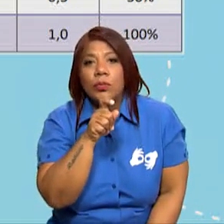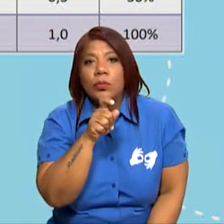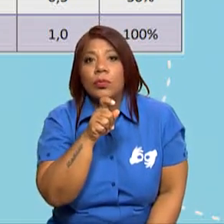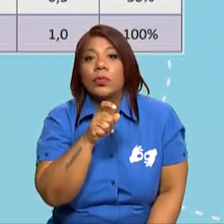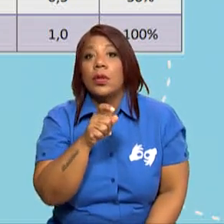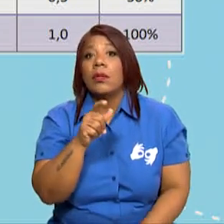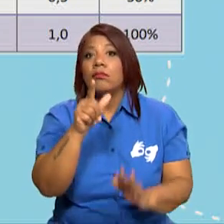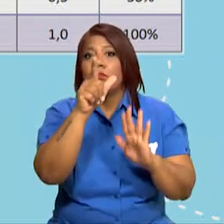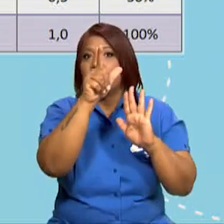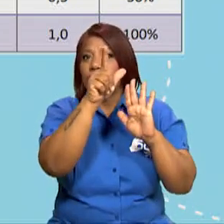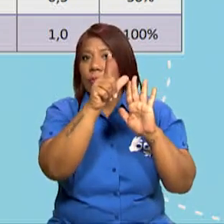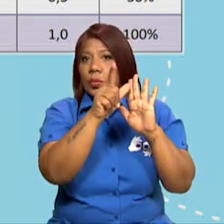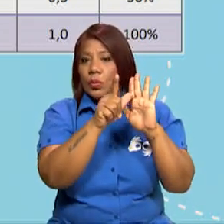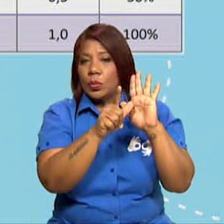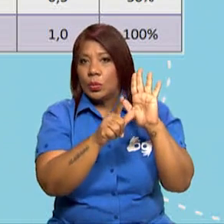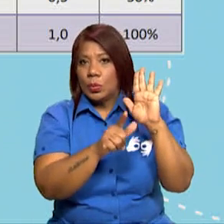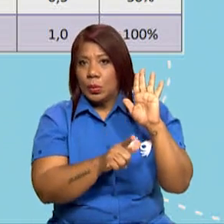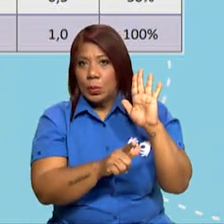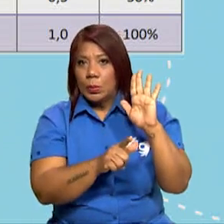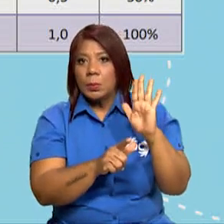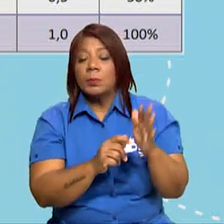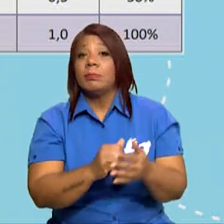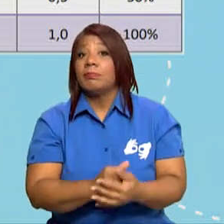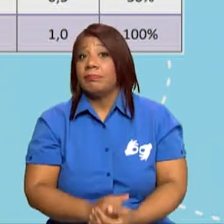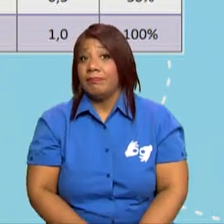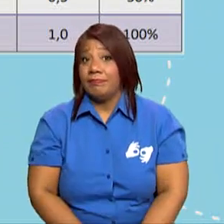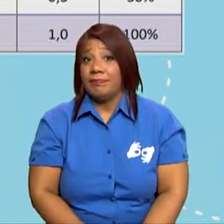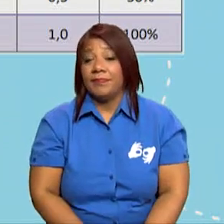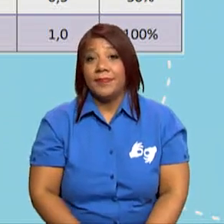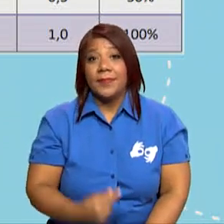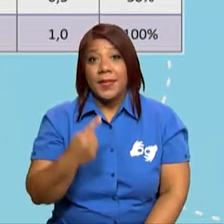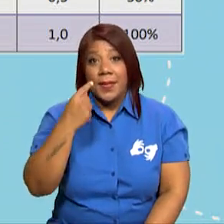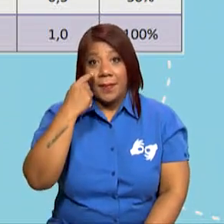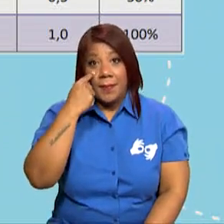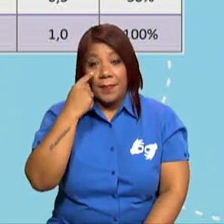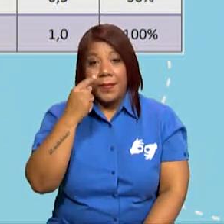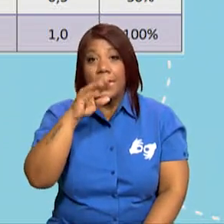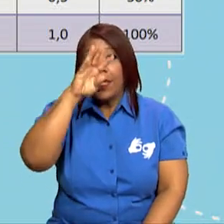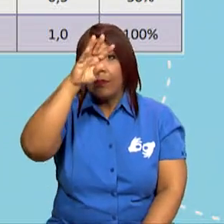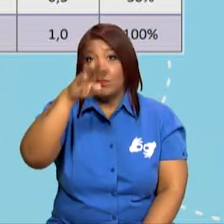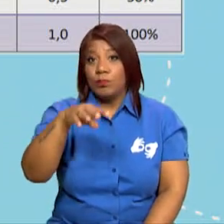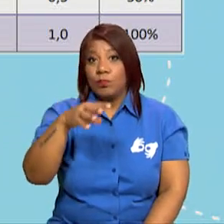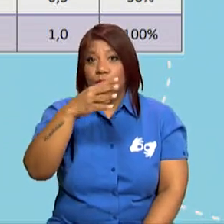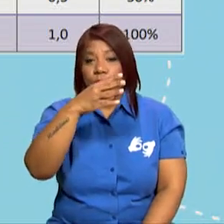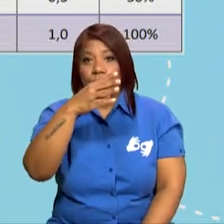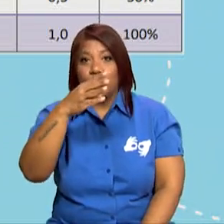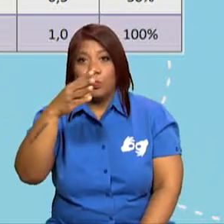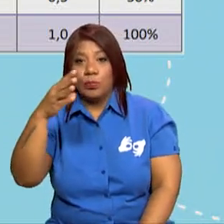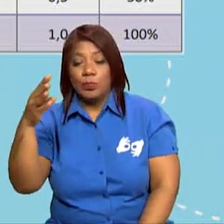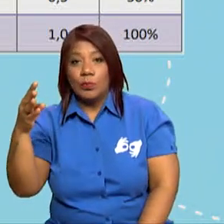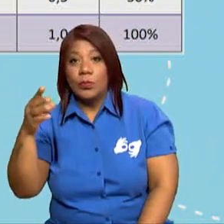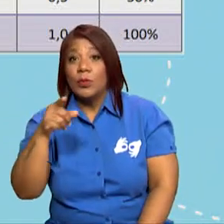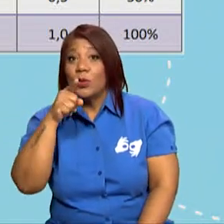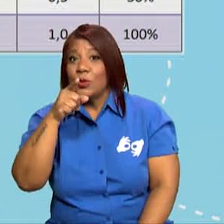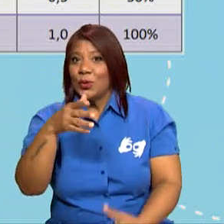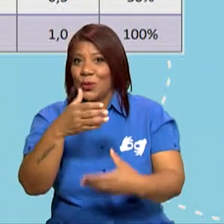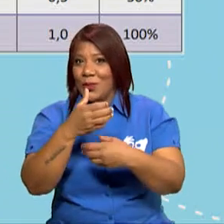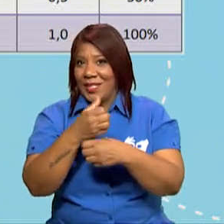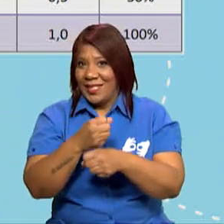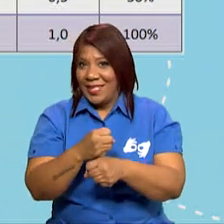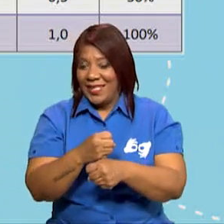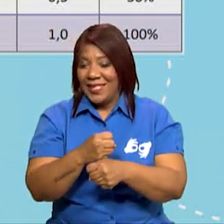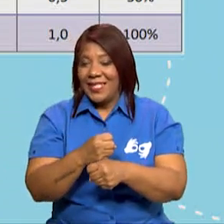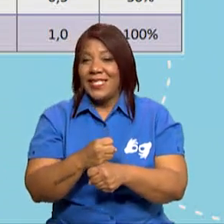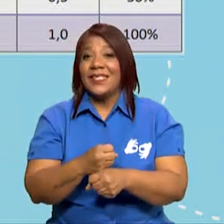una lista de frecuencias. Entonces lo hemos acomodado en una tabla. Mira qué bonita. Wow. Cuando uno realiza una tabla como esa, debe